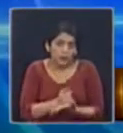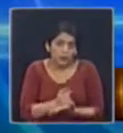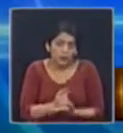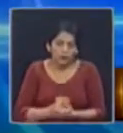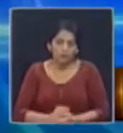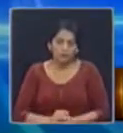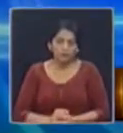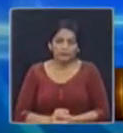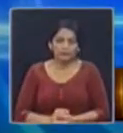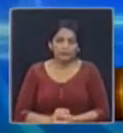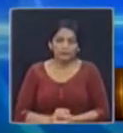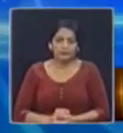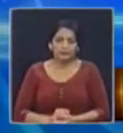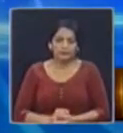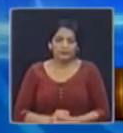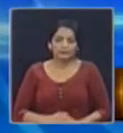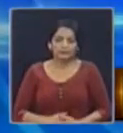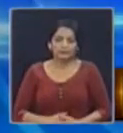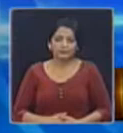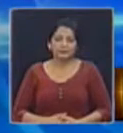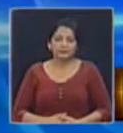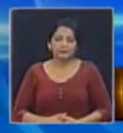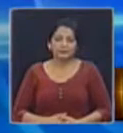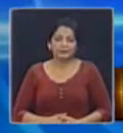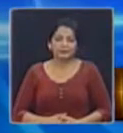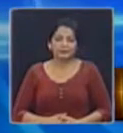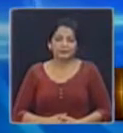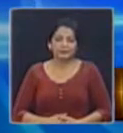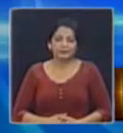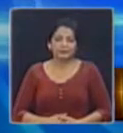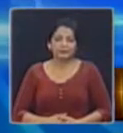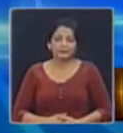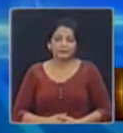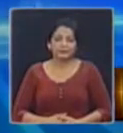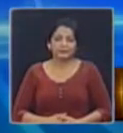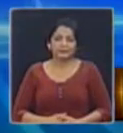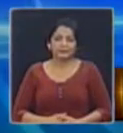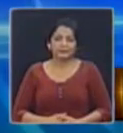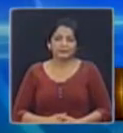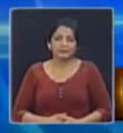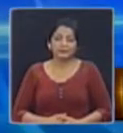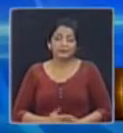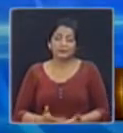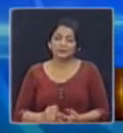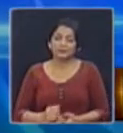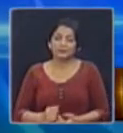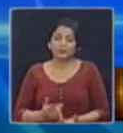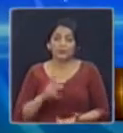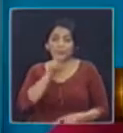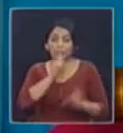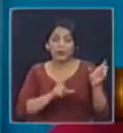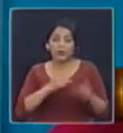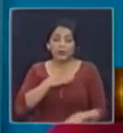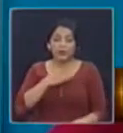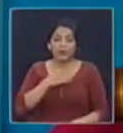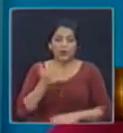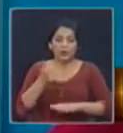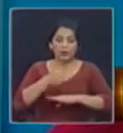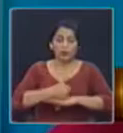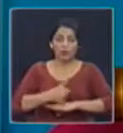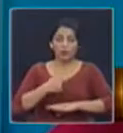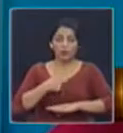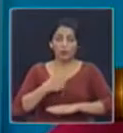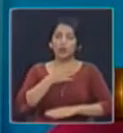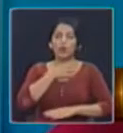muy bonito estar en el poder y no querer aflojarlo. Pero yo le voy a decir algo. 6 de cada 10